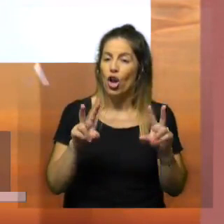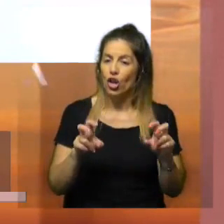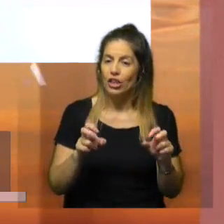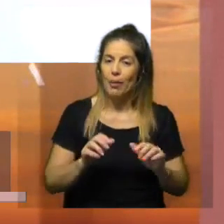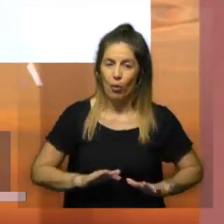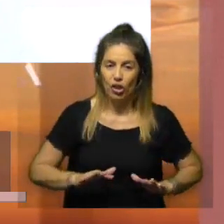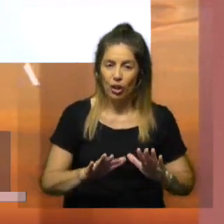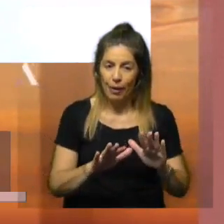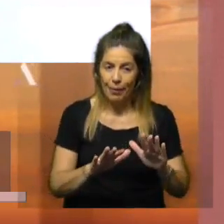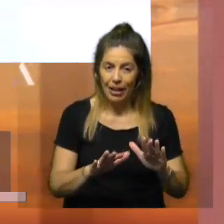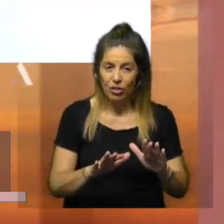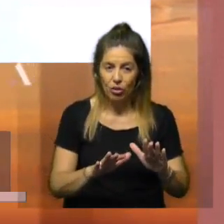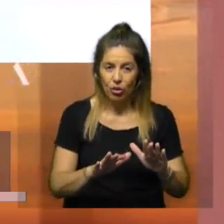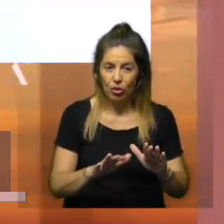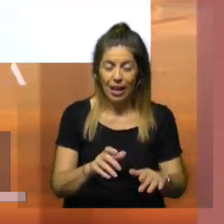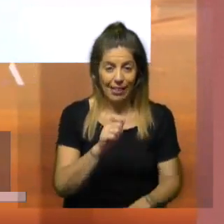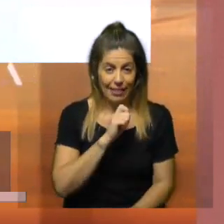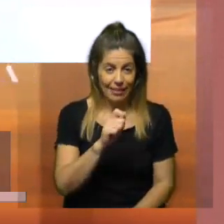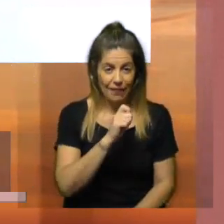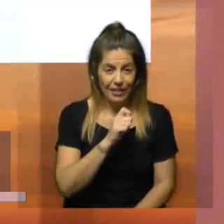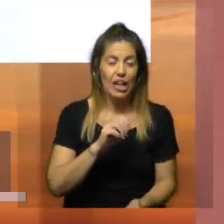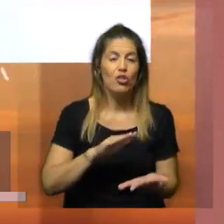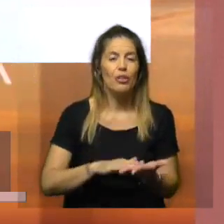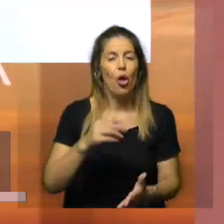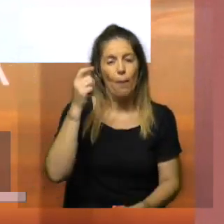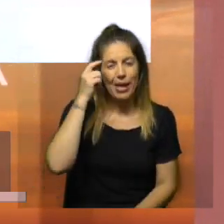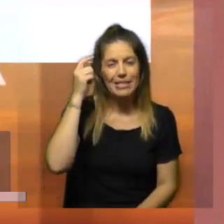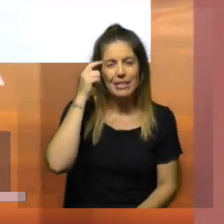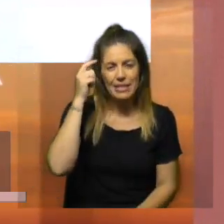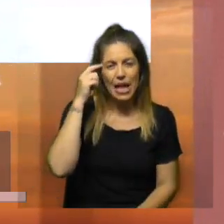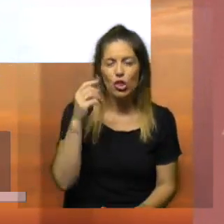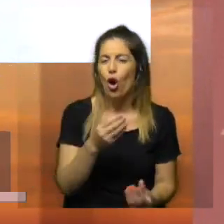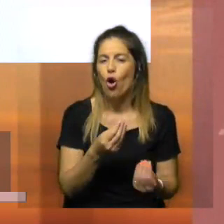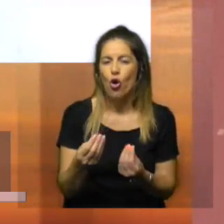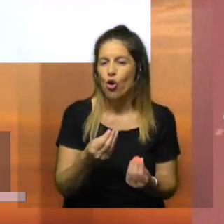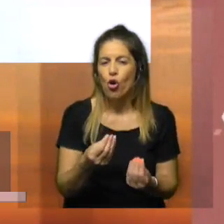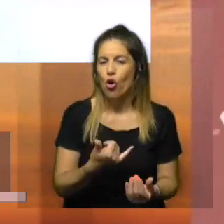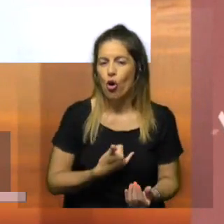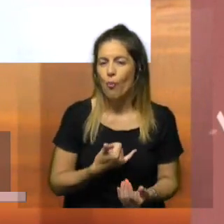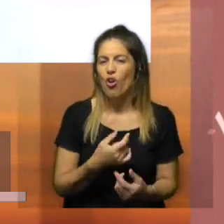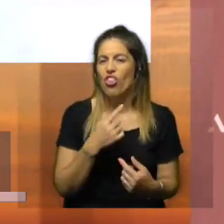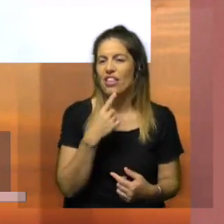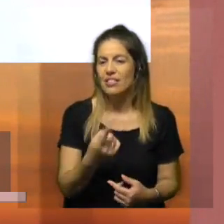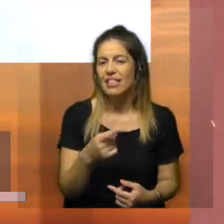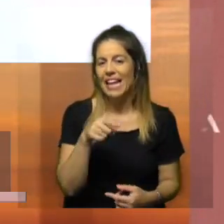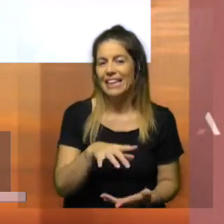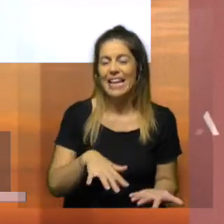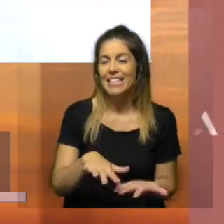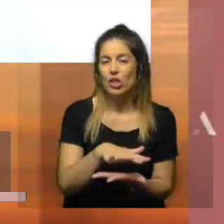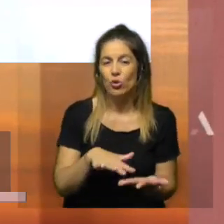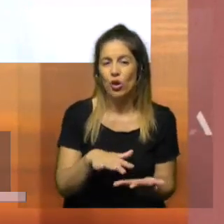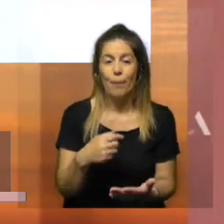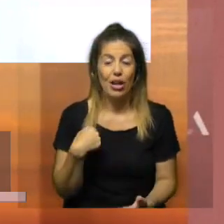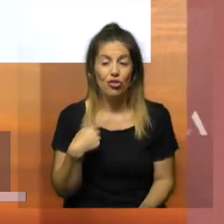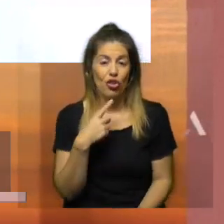preparando la entrevista, sobre todo pensando es ¿cómo definir esto que pasó? Para nosotros